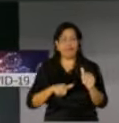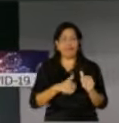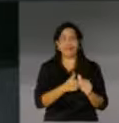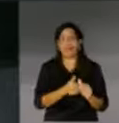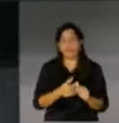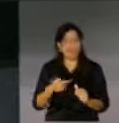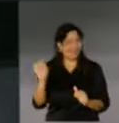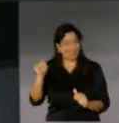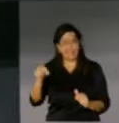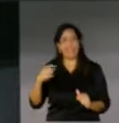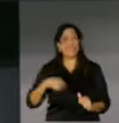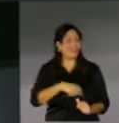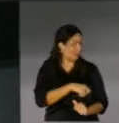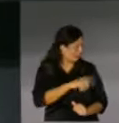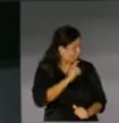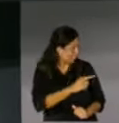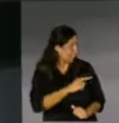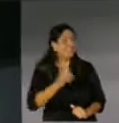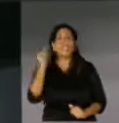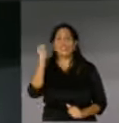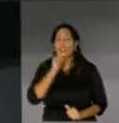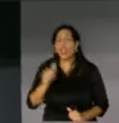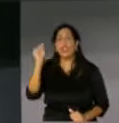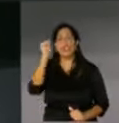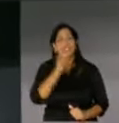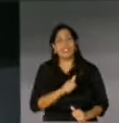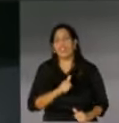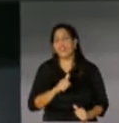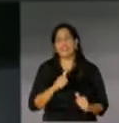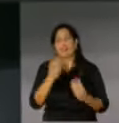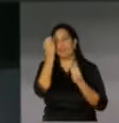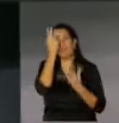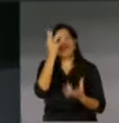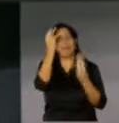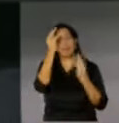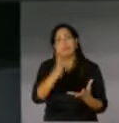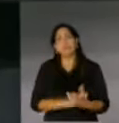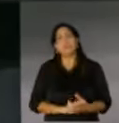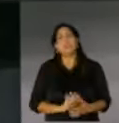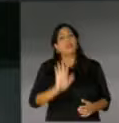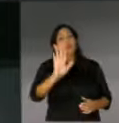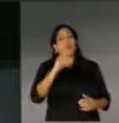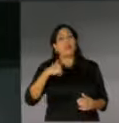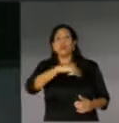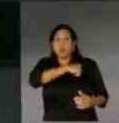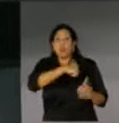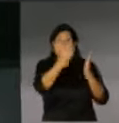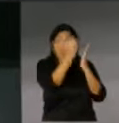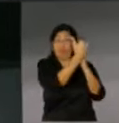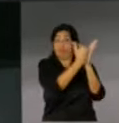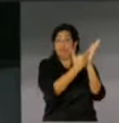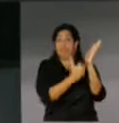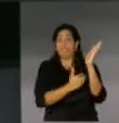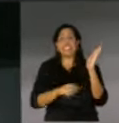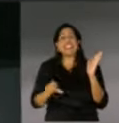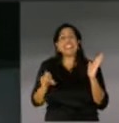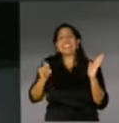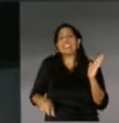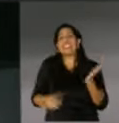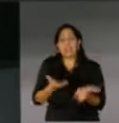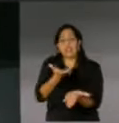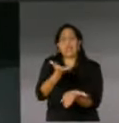Todos los días nosotros diría que tenemos una actualización. Todo lo que nosotros incluimos en esos protocolos tiene que ser basado